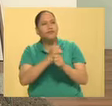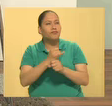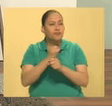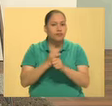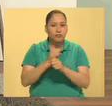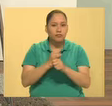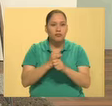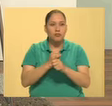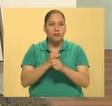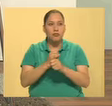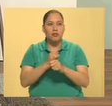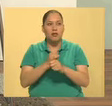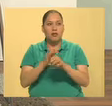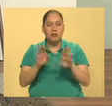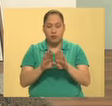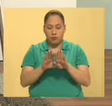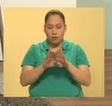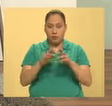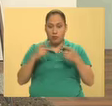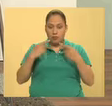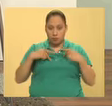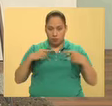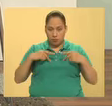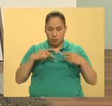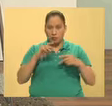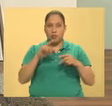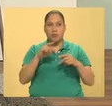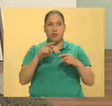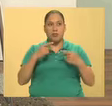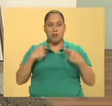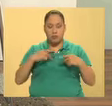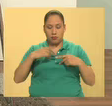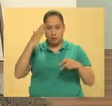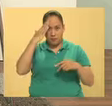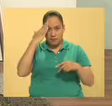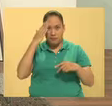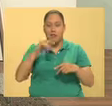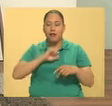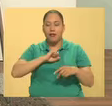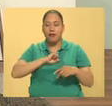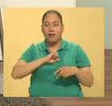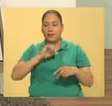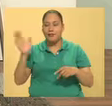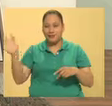de parte o de oficio. Uy, gracias.